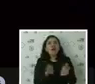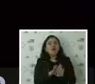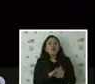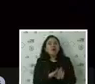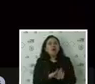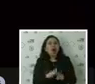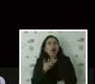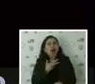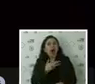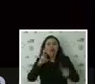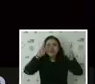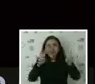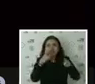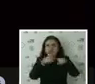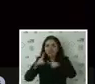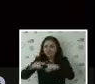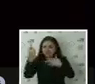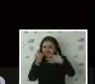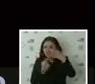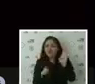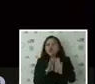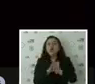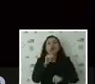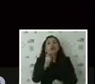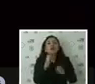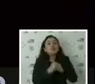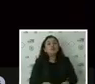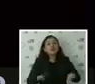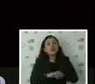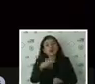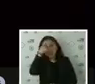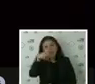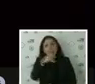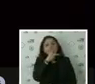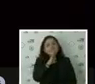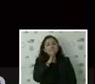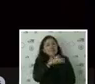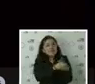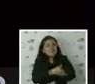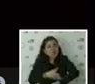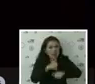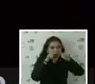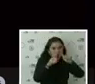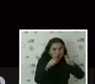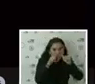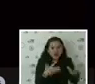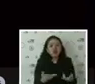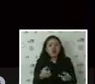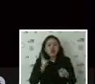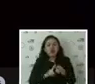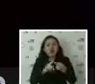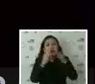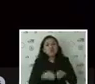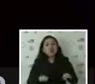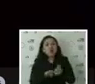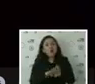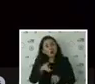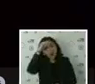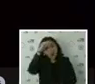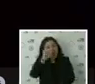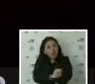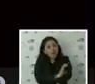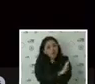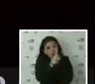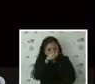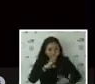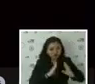ha tratado muchos temas, desde el papel que tienen los padres y madres de familia, la importancia de la inteligencia emocional en